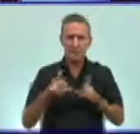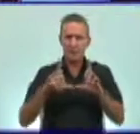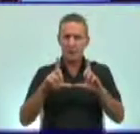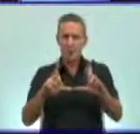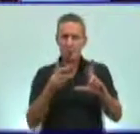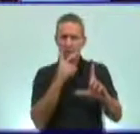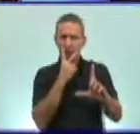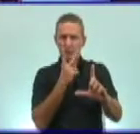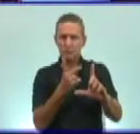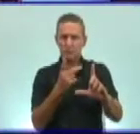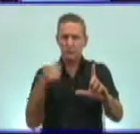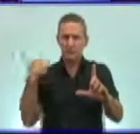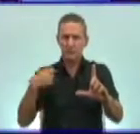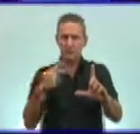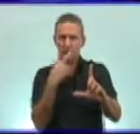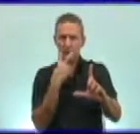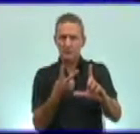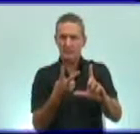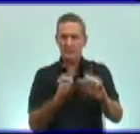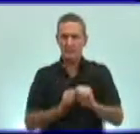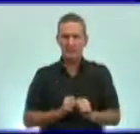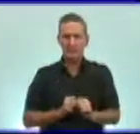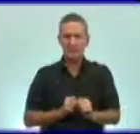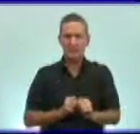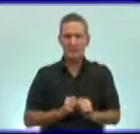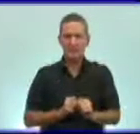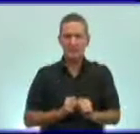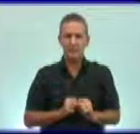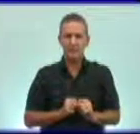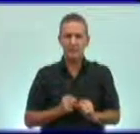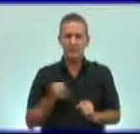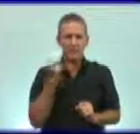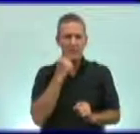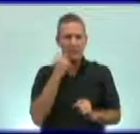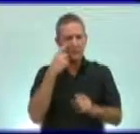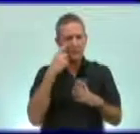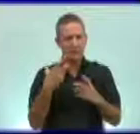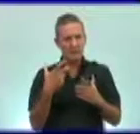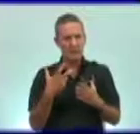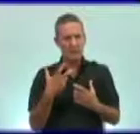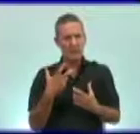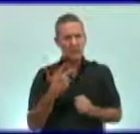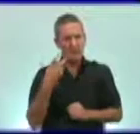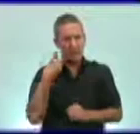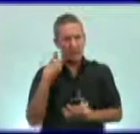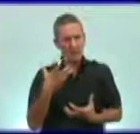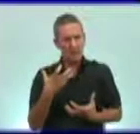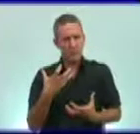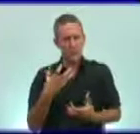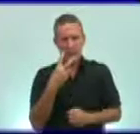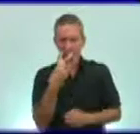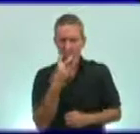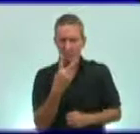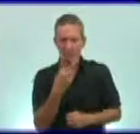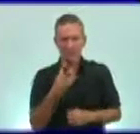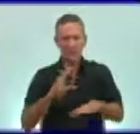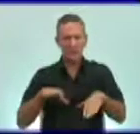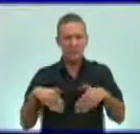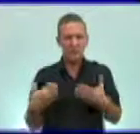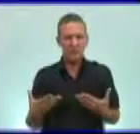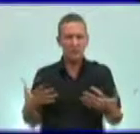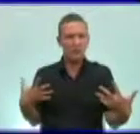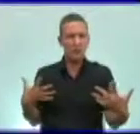observar. En términos esenciales, ¿qué observamos? En correspondencia con lo